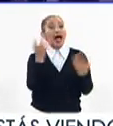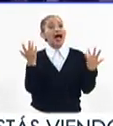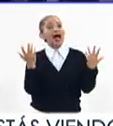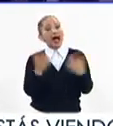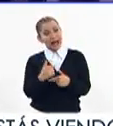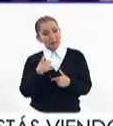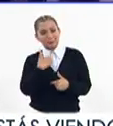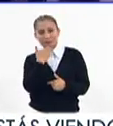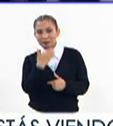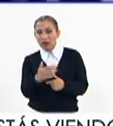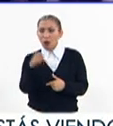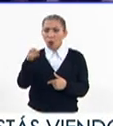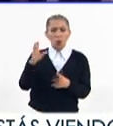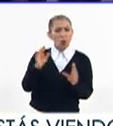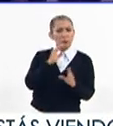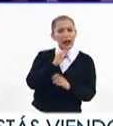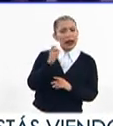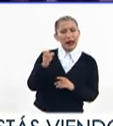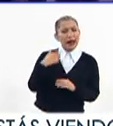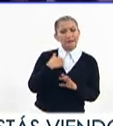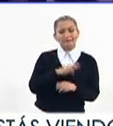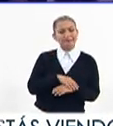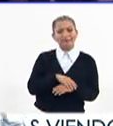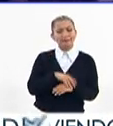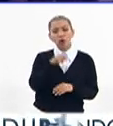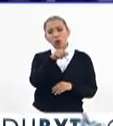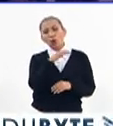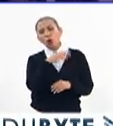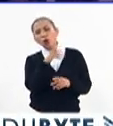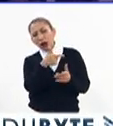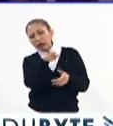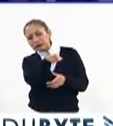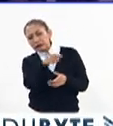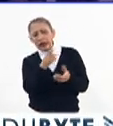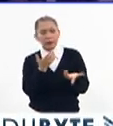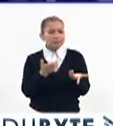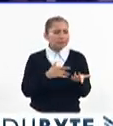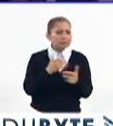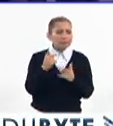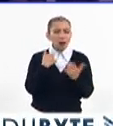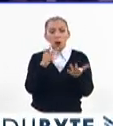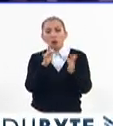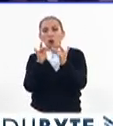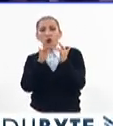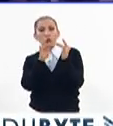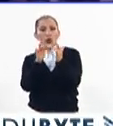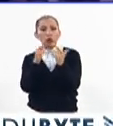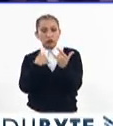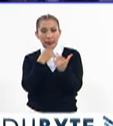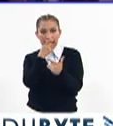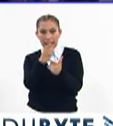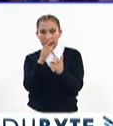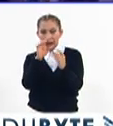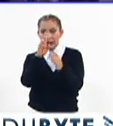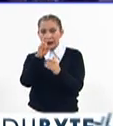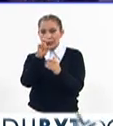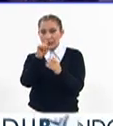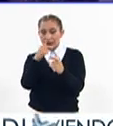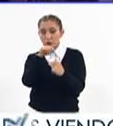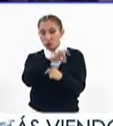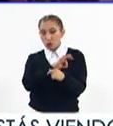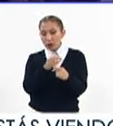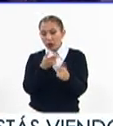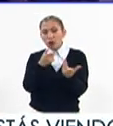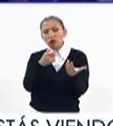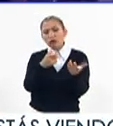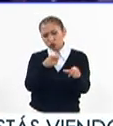dices, estoy bien, o dices, no, estoy haciendo mal, o puedo buscarle por aquí. Empiezas a hacer contactos, que yo le menciono redes, en el cual yo